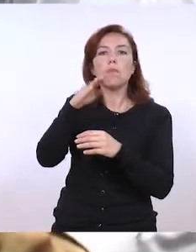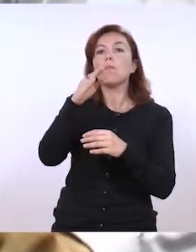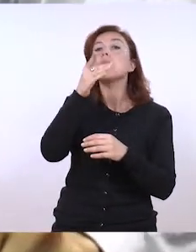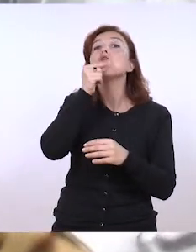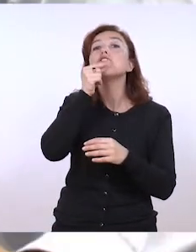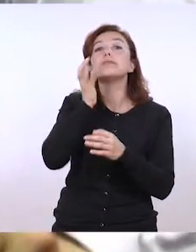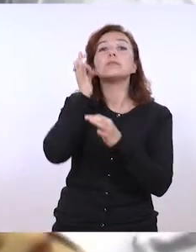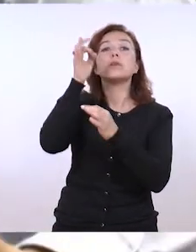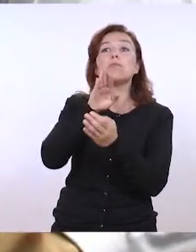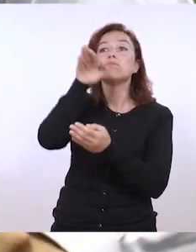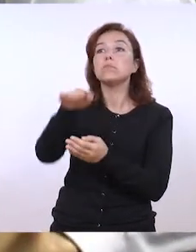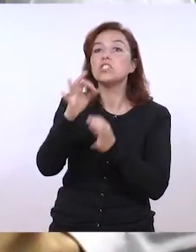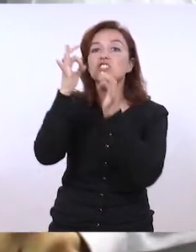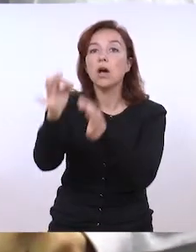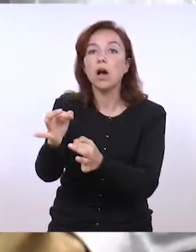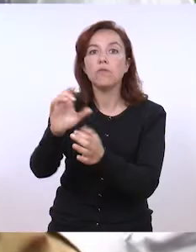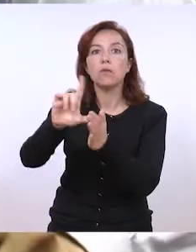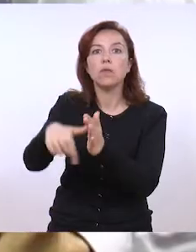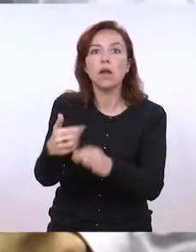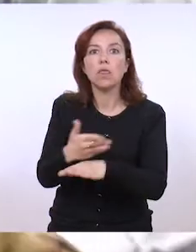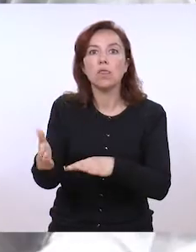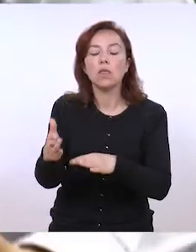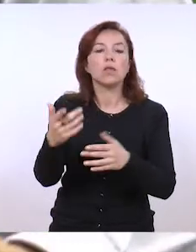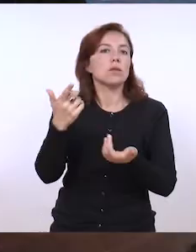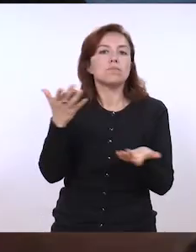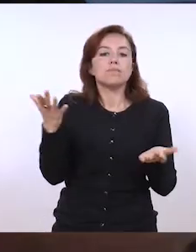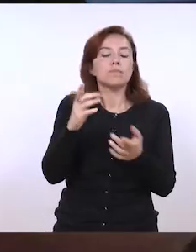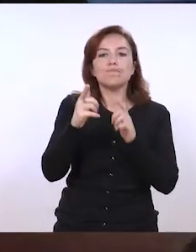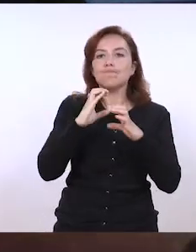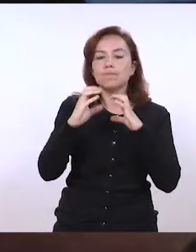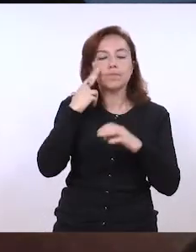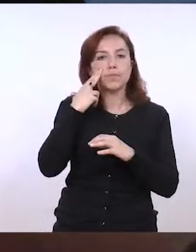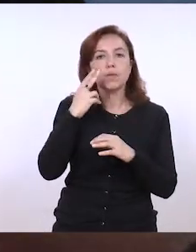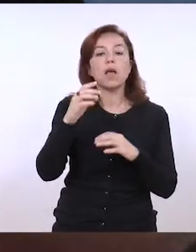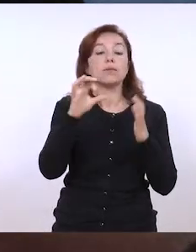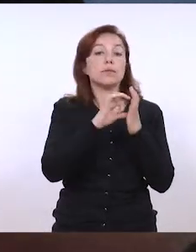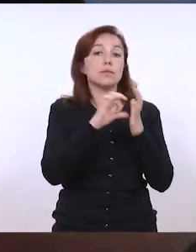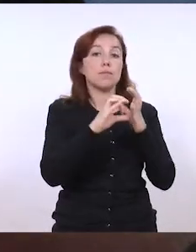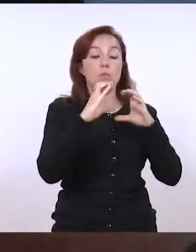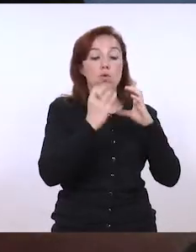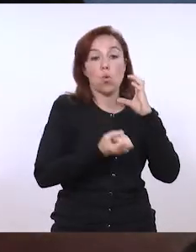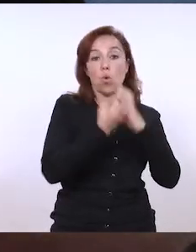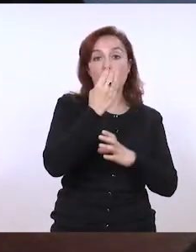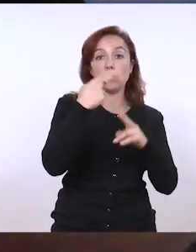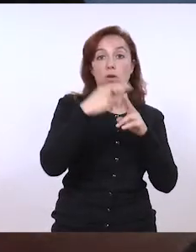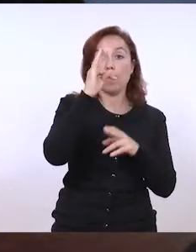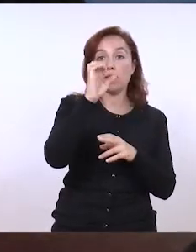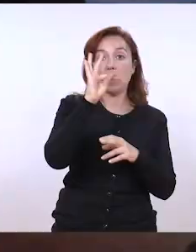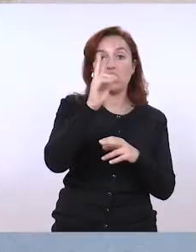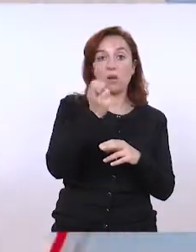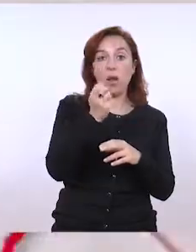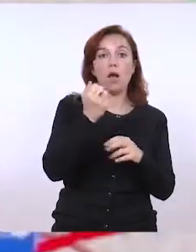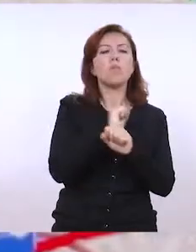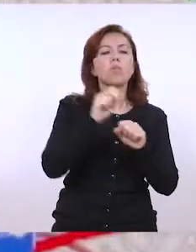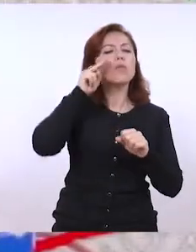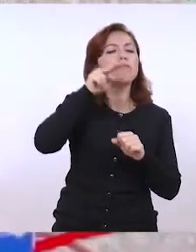operador, el despachador, desde el lado de la policía no tenía esa visión. El sistema de comunicación TETRA permite saber dónde está cada